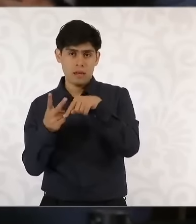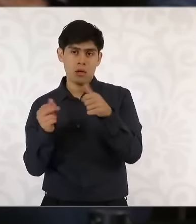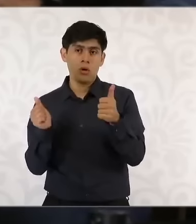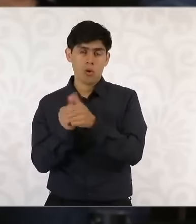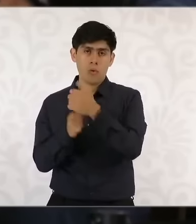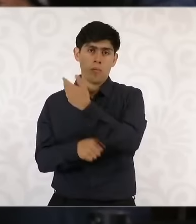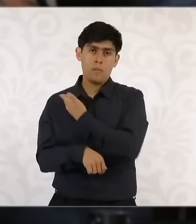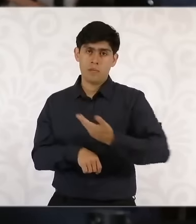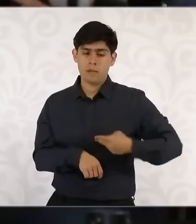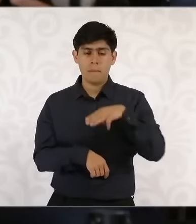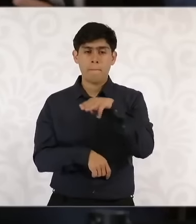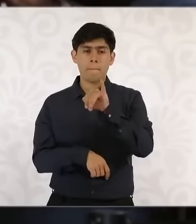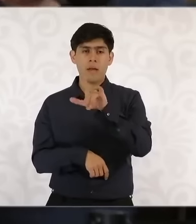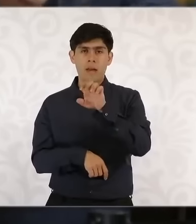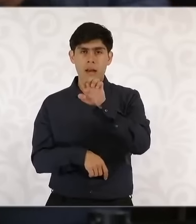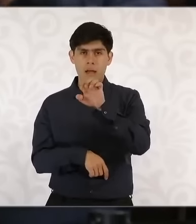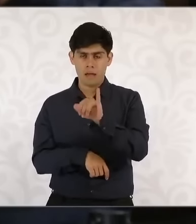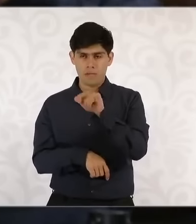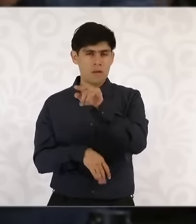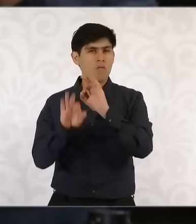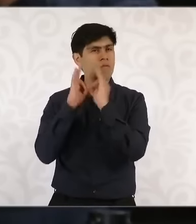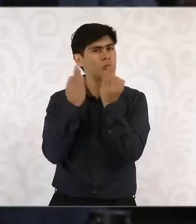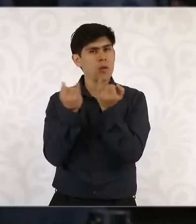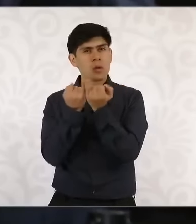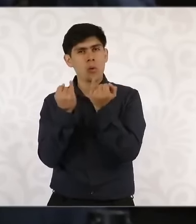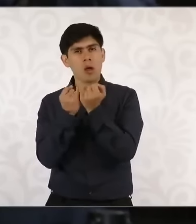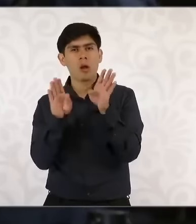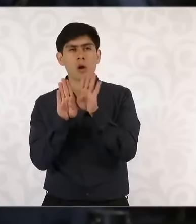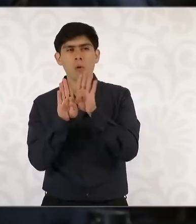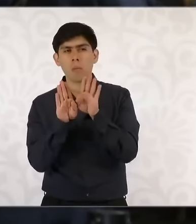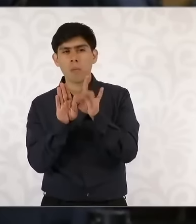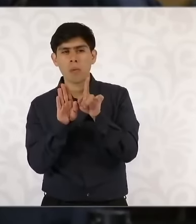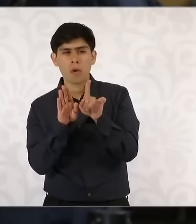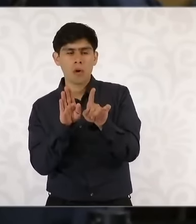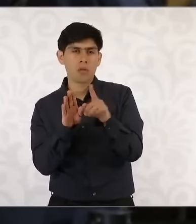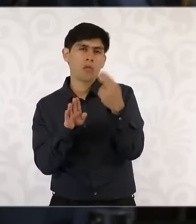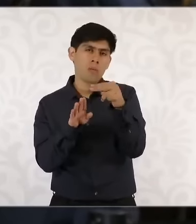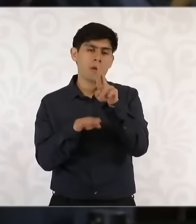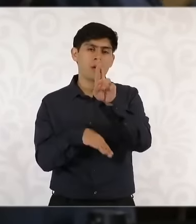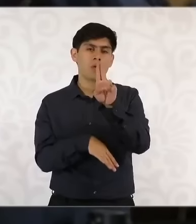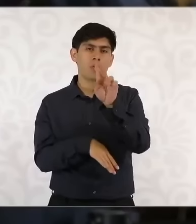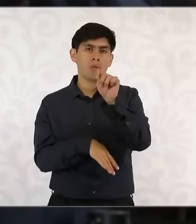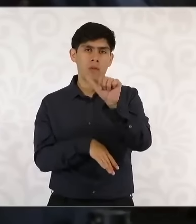de este tipo de cosas, agitaciones, lo que le llaman una ruta de manual para